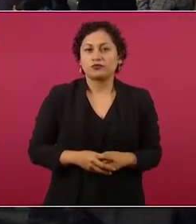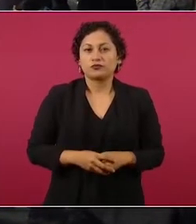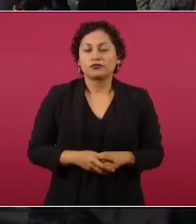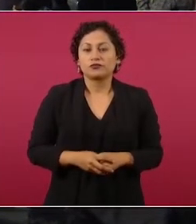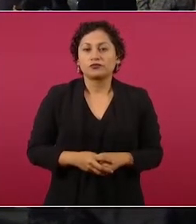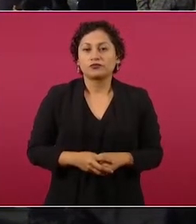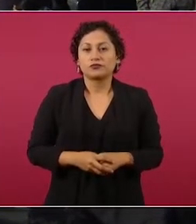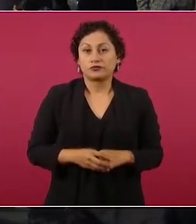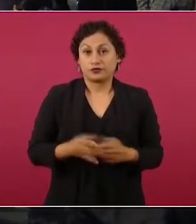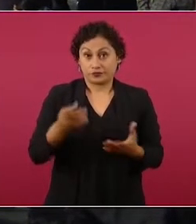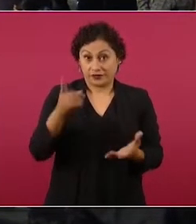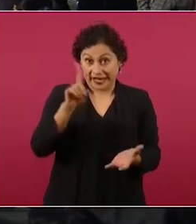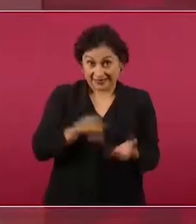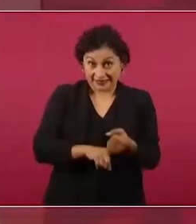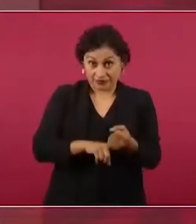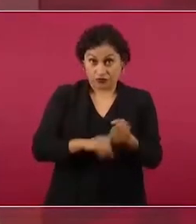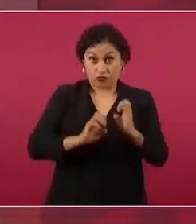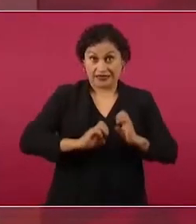Las aulas,